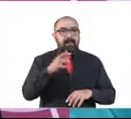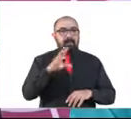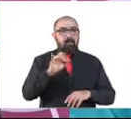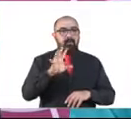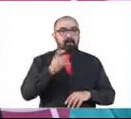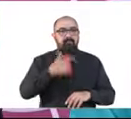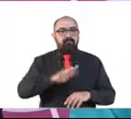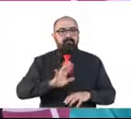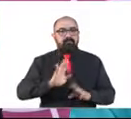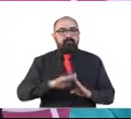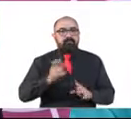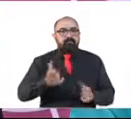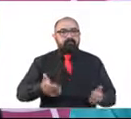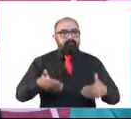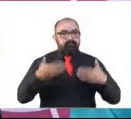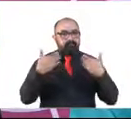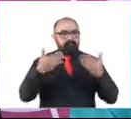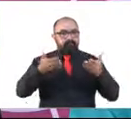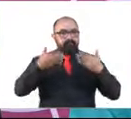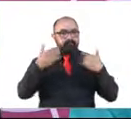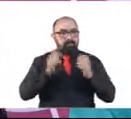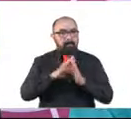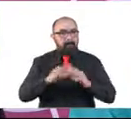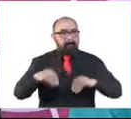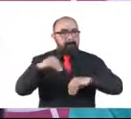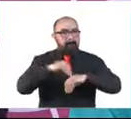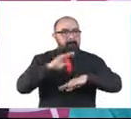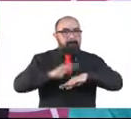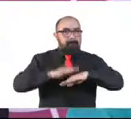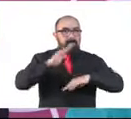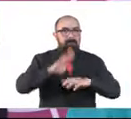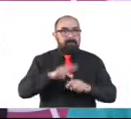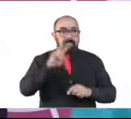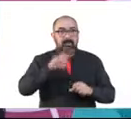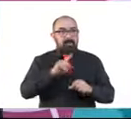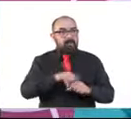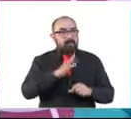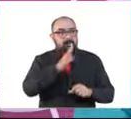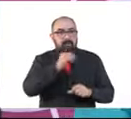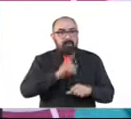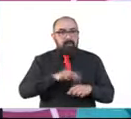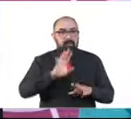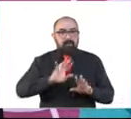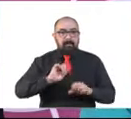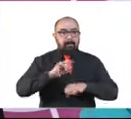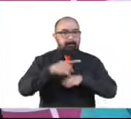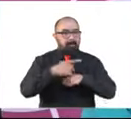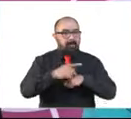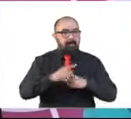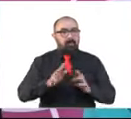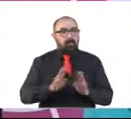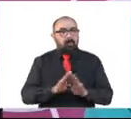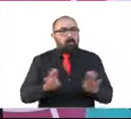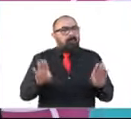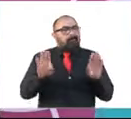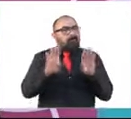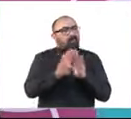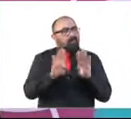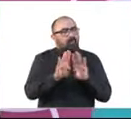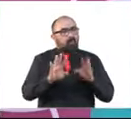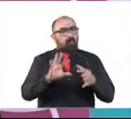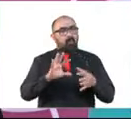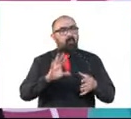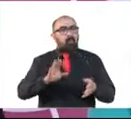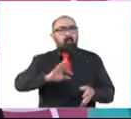del siglo, y esto definitivamente es absolutamente catastrófico. Entonces, la gran pregunta es, ¿cómo podemos mantener